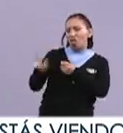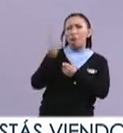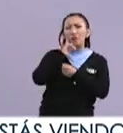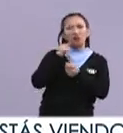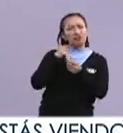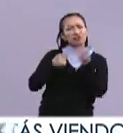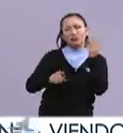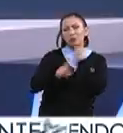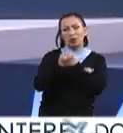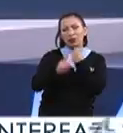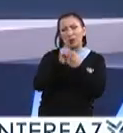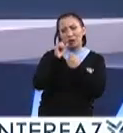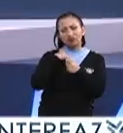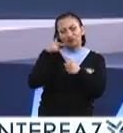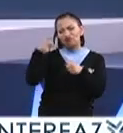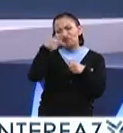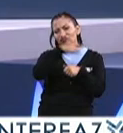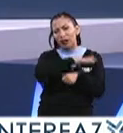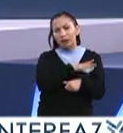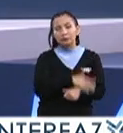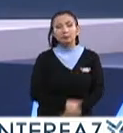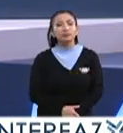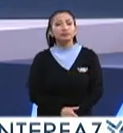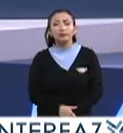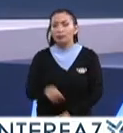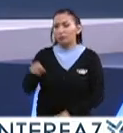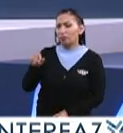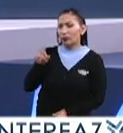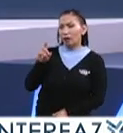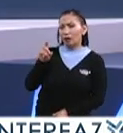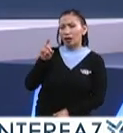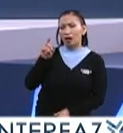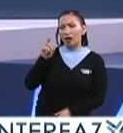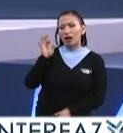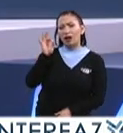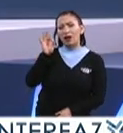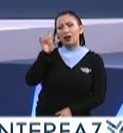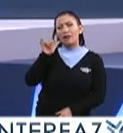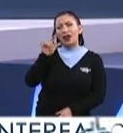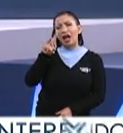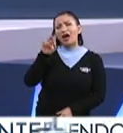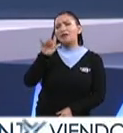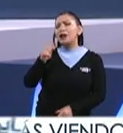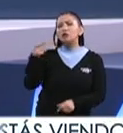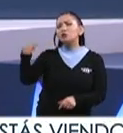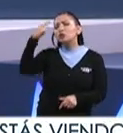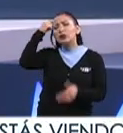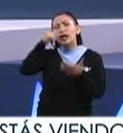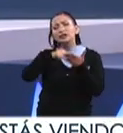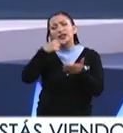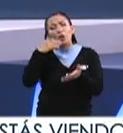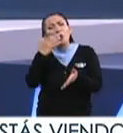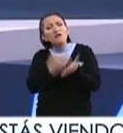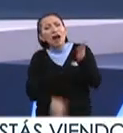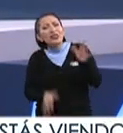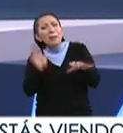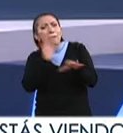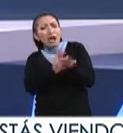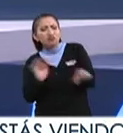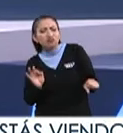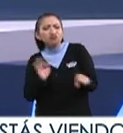y otros problemas que se han detectado. Flavia, en ese sentido, ¿cuáles consideras tú que son los aspectos más débiles en